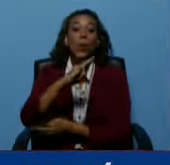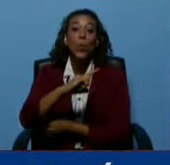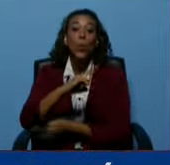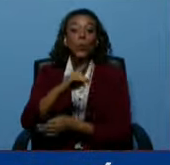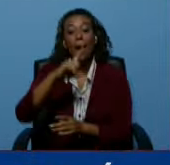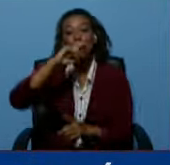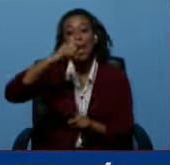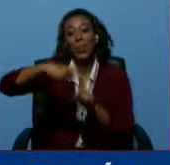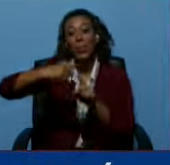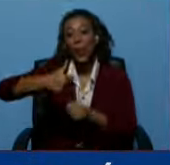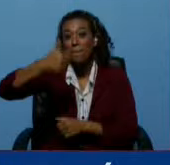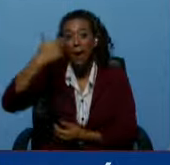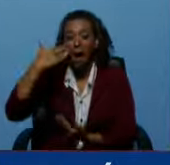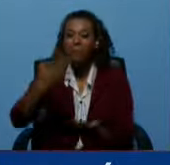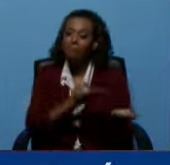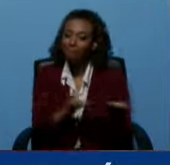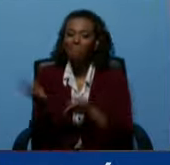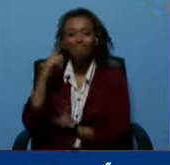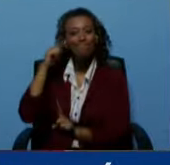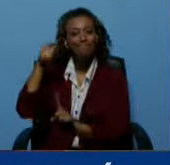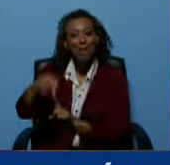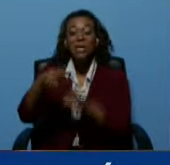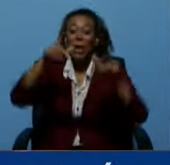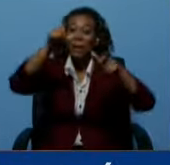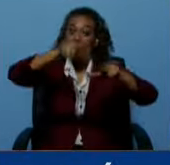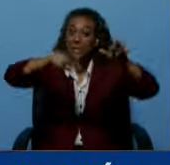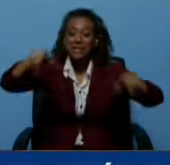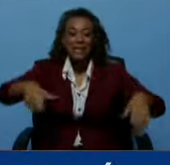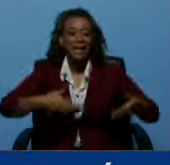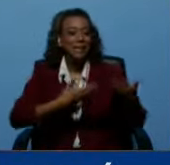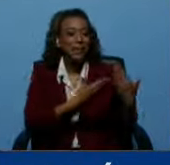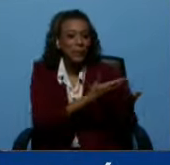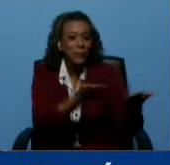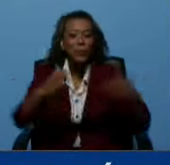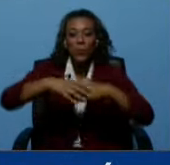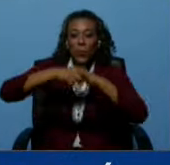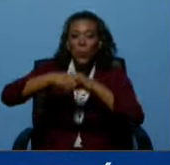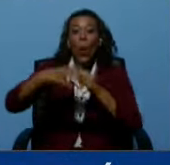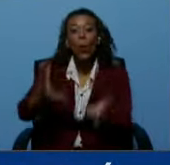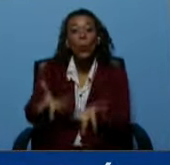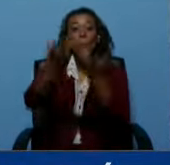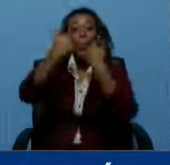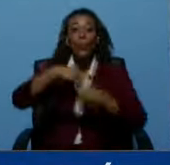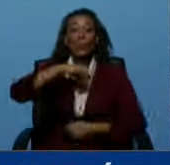de televisión, ah, para que se presenten allá y puedan contarnos su